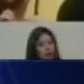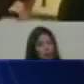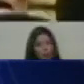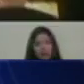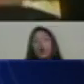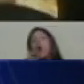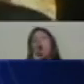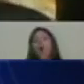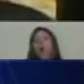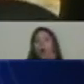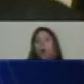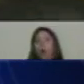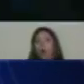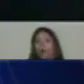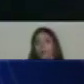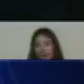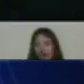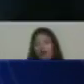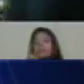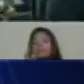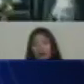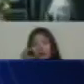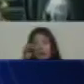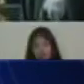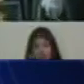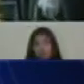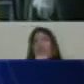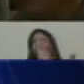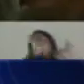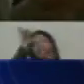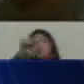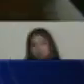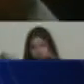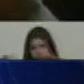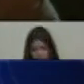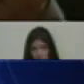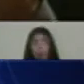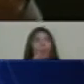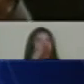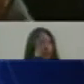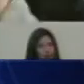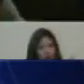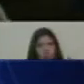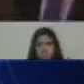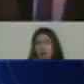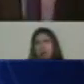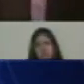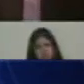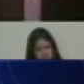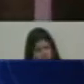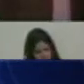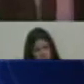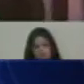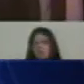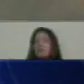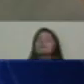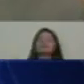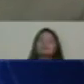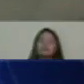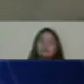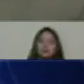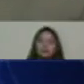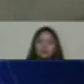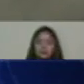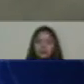Argelia, el primer mandatario aseveró que existe un buen clima en relación a la estabilización del mercado petrolero. Seguimos avanzando